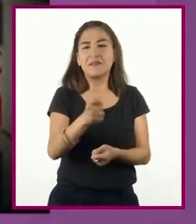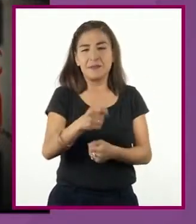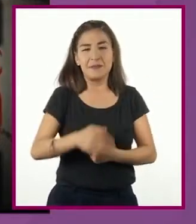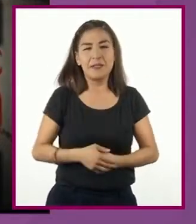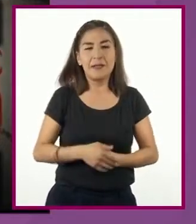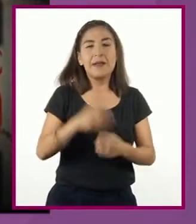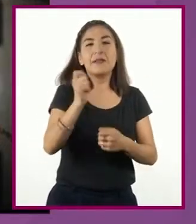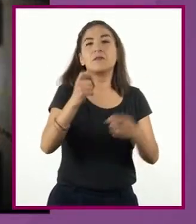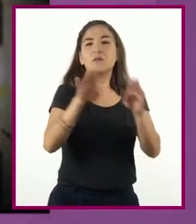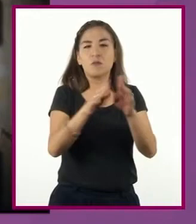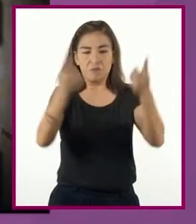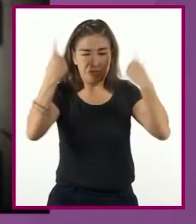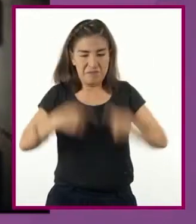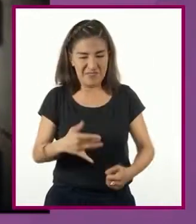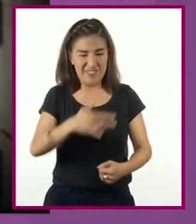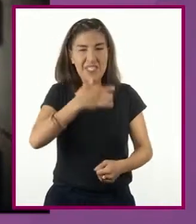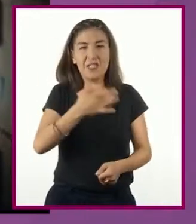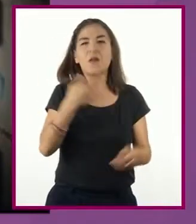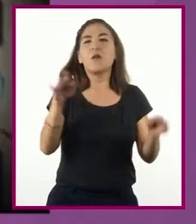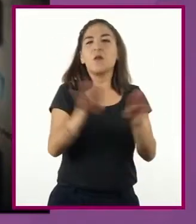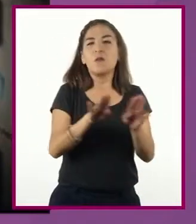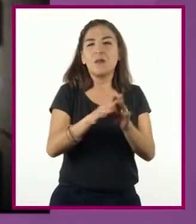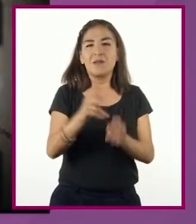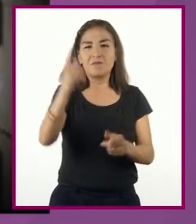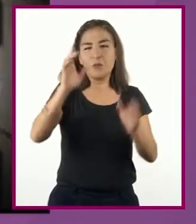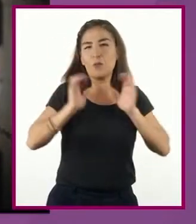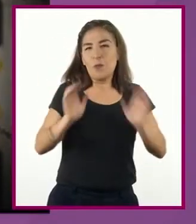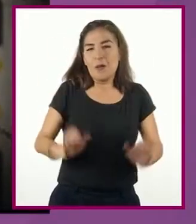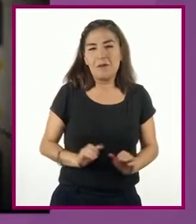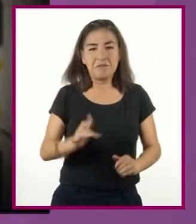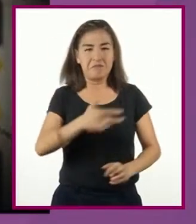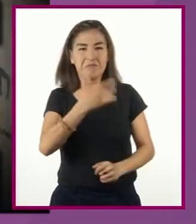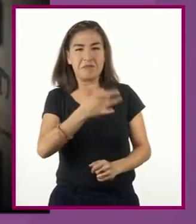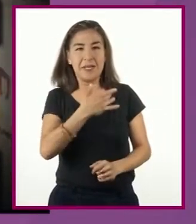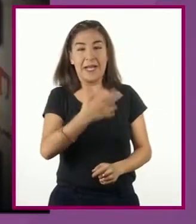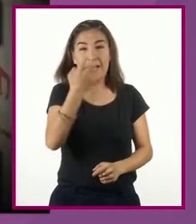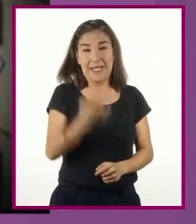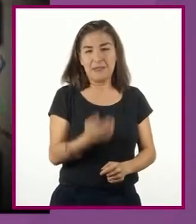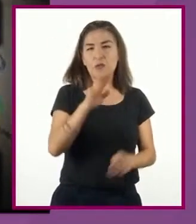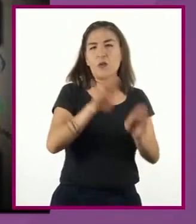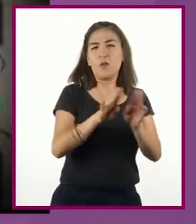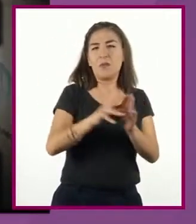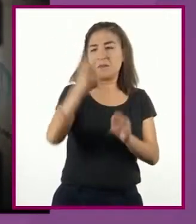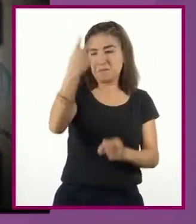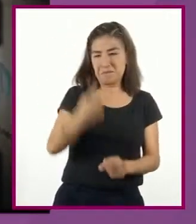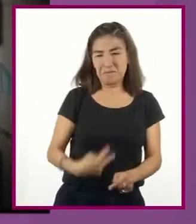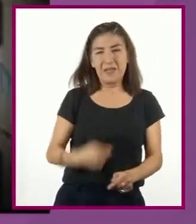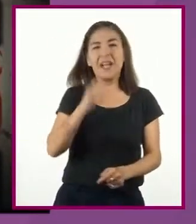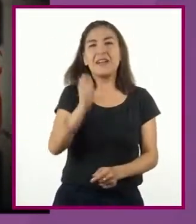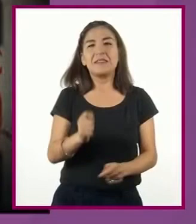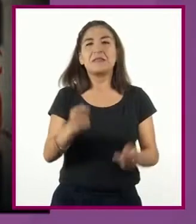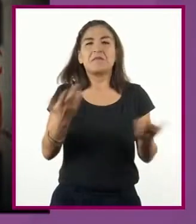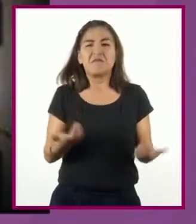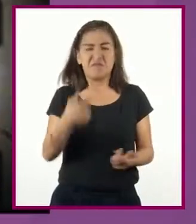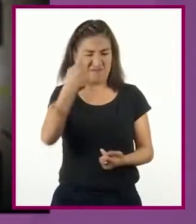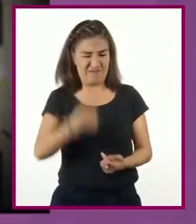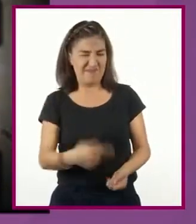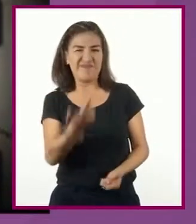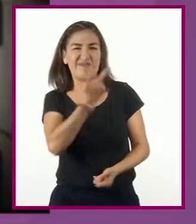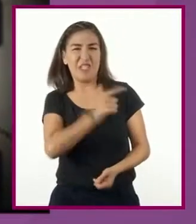que un individuo se percibe a sí mismo por su apariencia física. A partir de esta percepción, el individuo puede aceptarse o